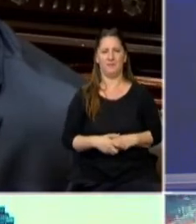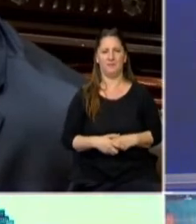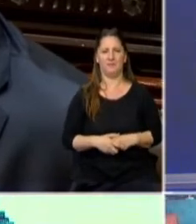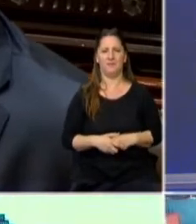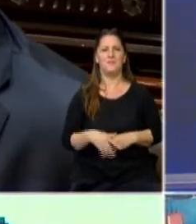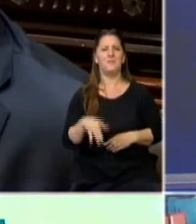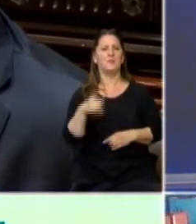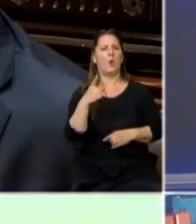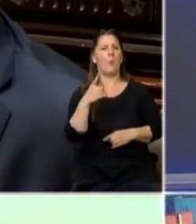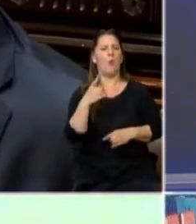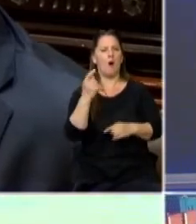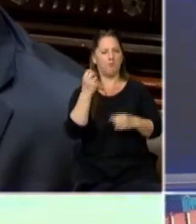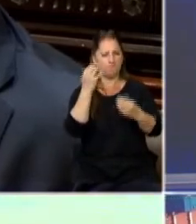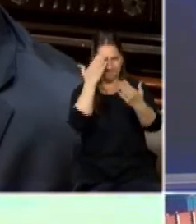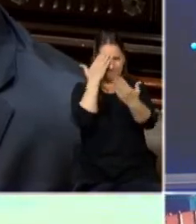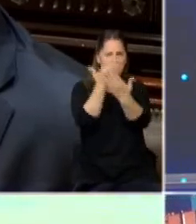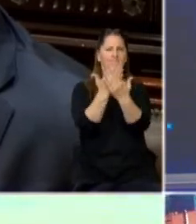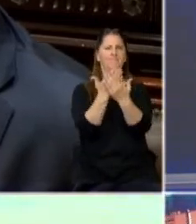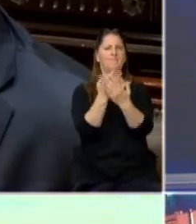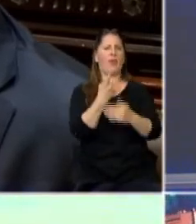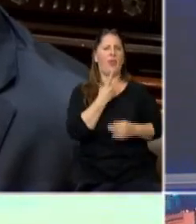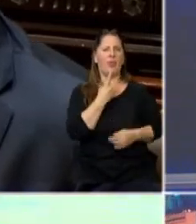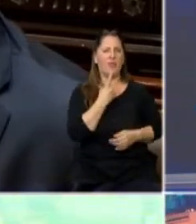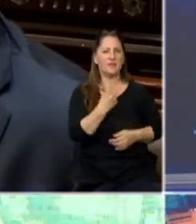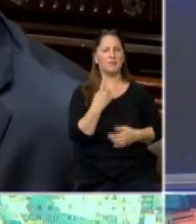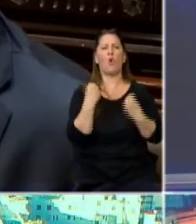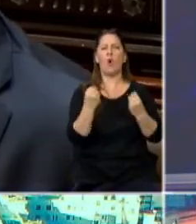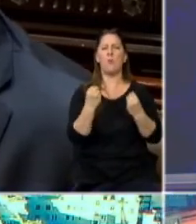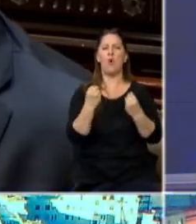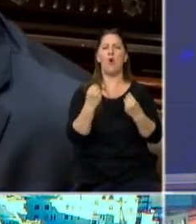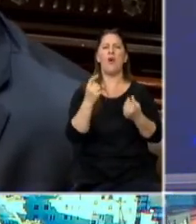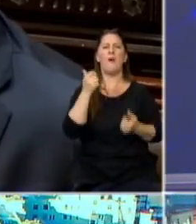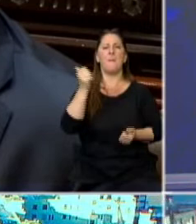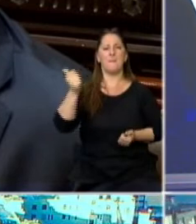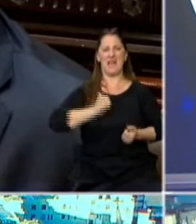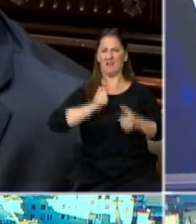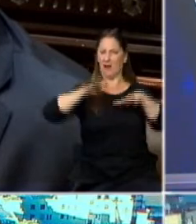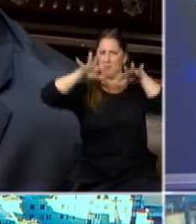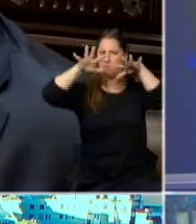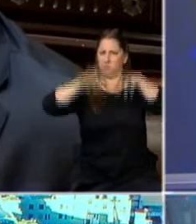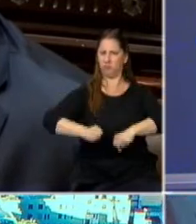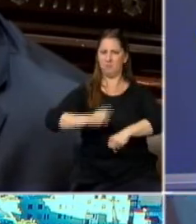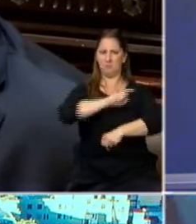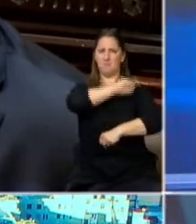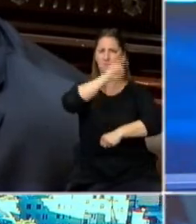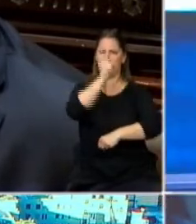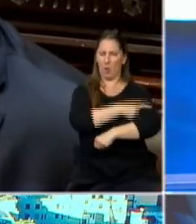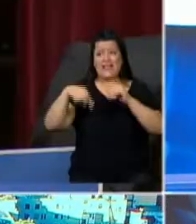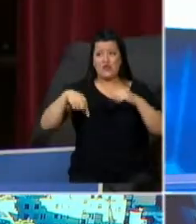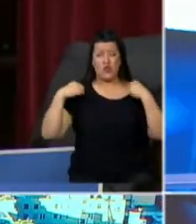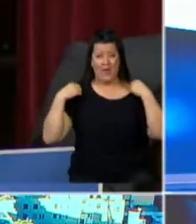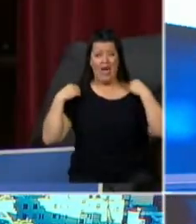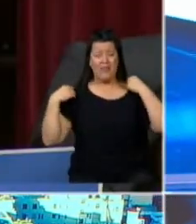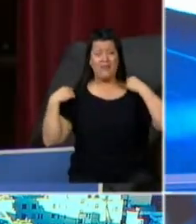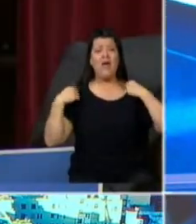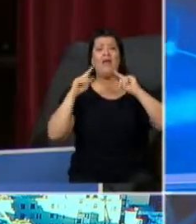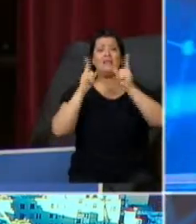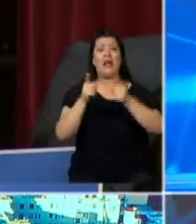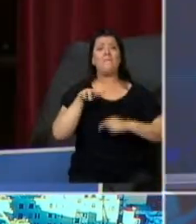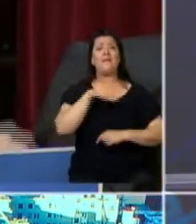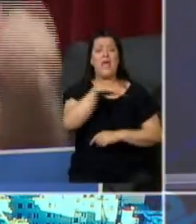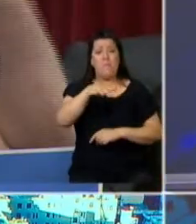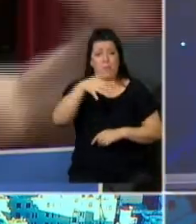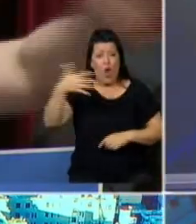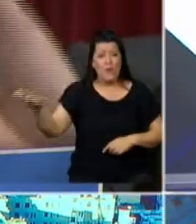4 diputados de ese sector irían. Y recordemos, por ejemplo, Graciela Camaño ya había anticipado que ella no